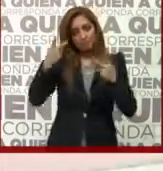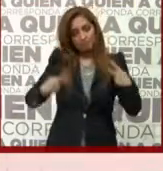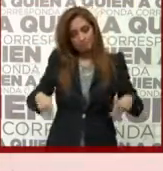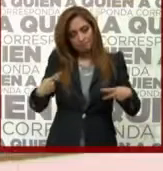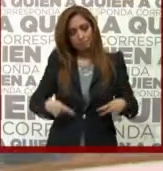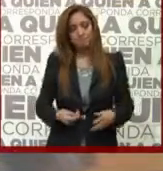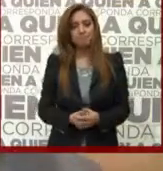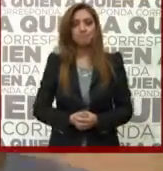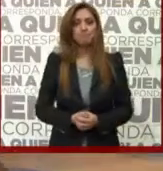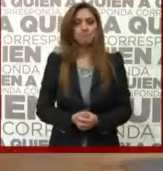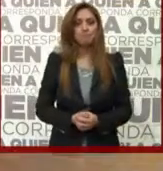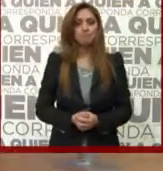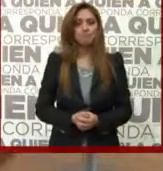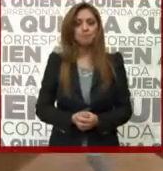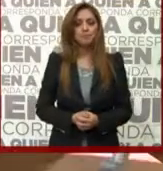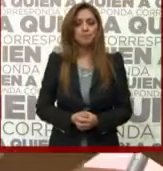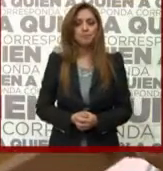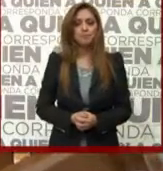Preparación.